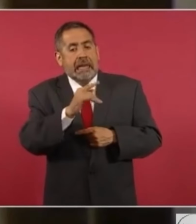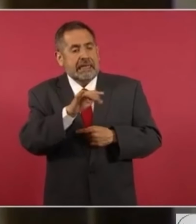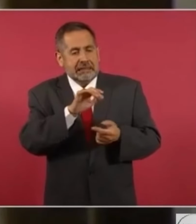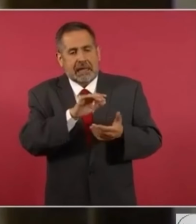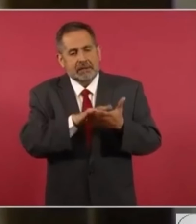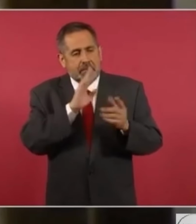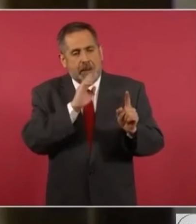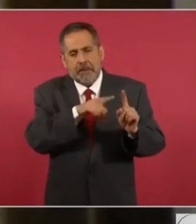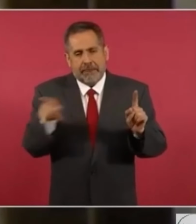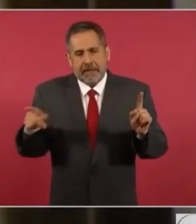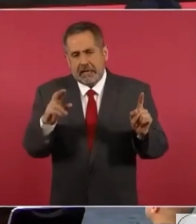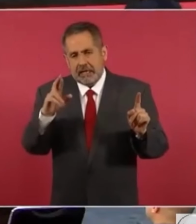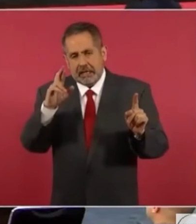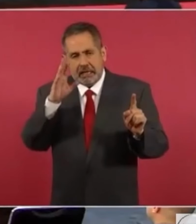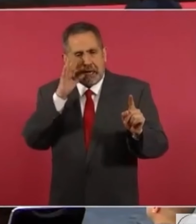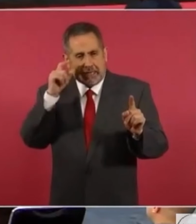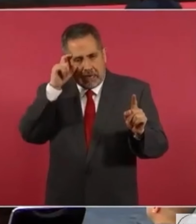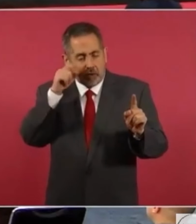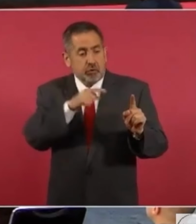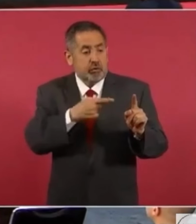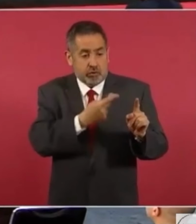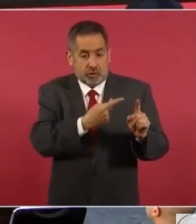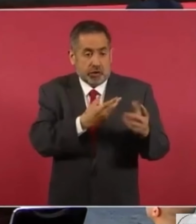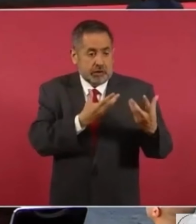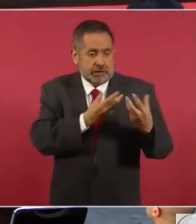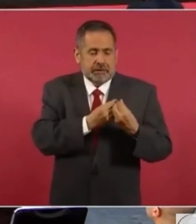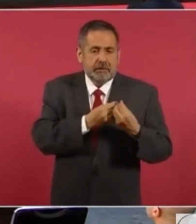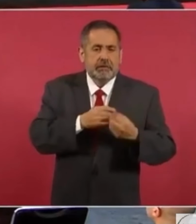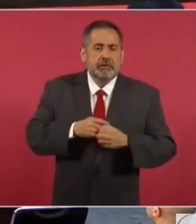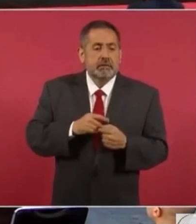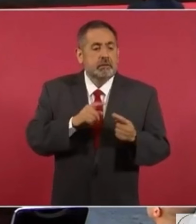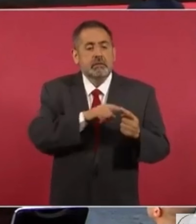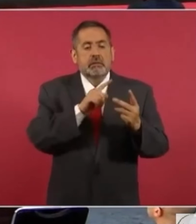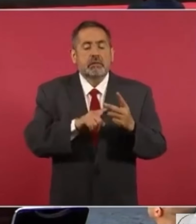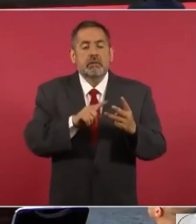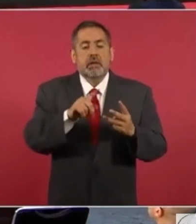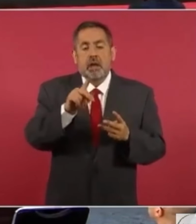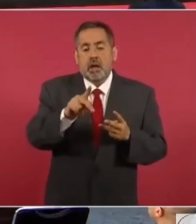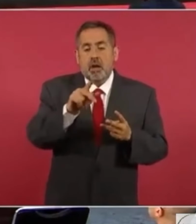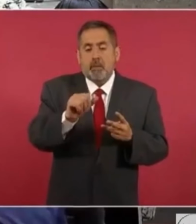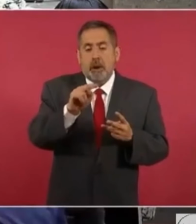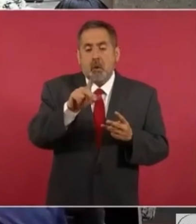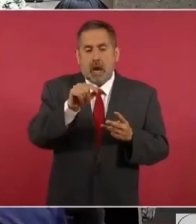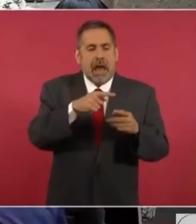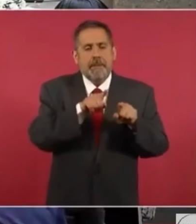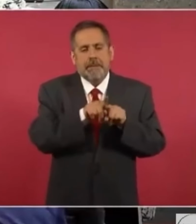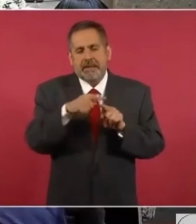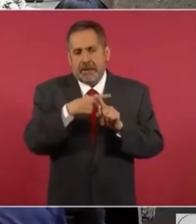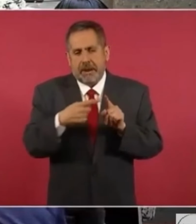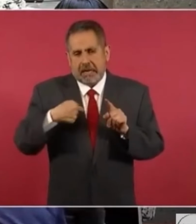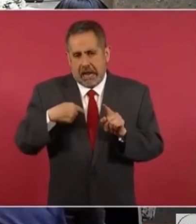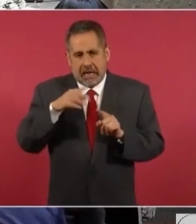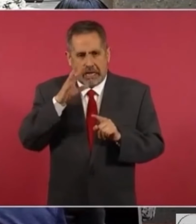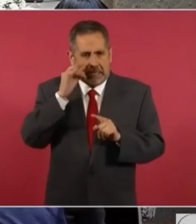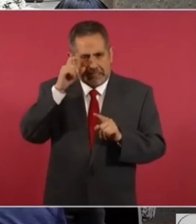de Ricardo, dice: con María, Paula, que era una media hermana de Ricardo,